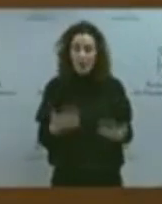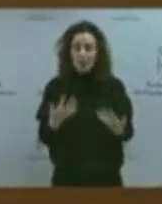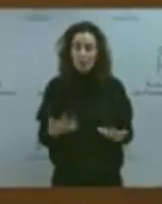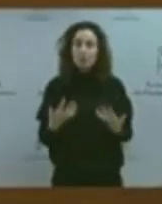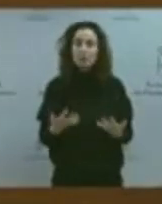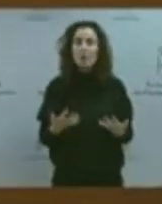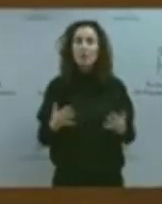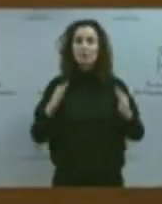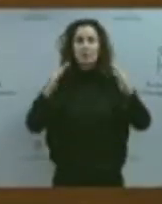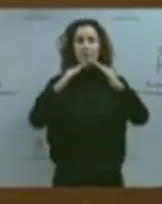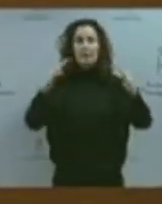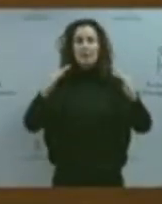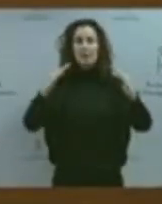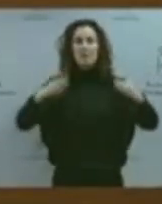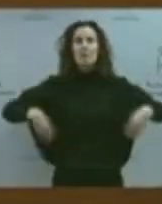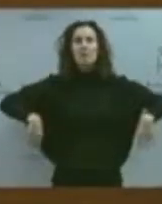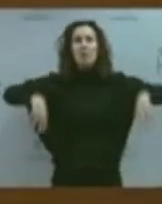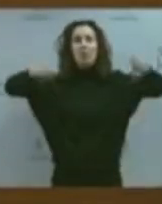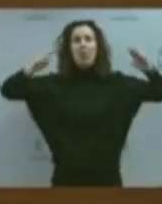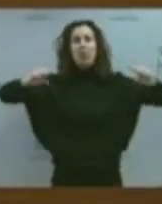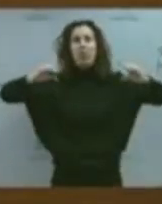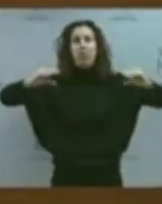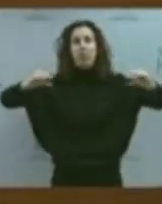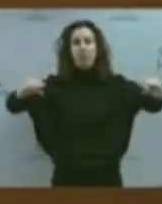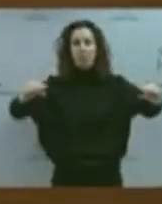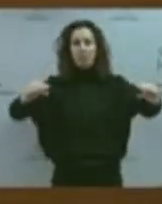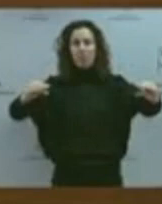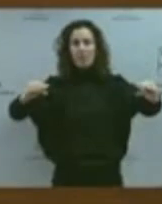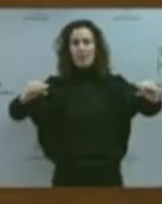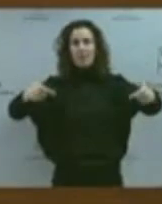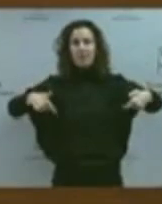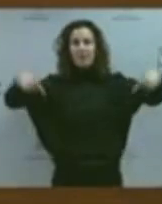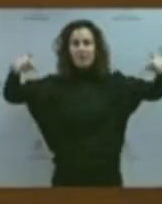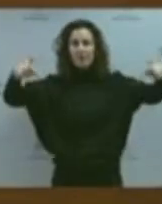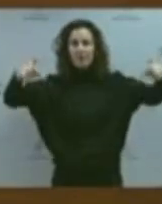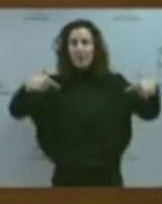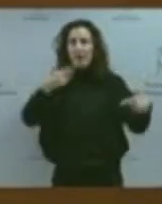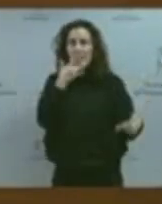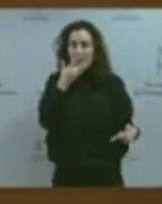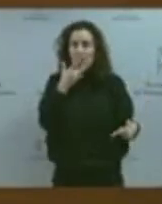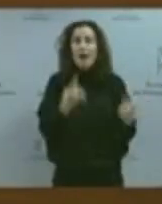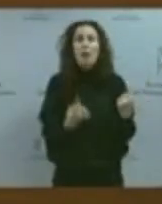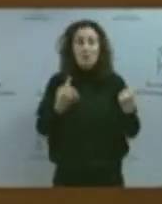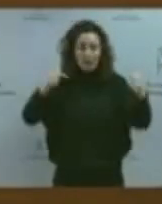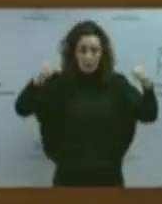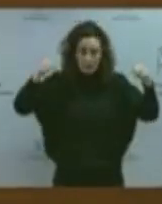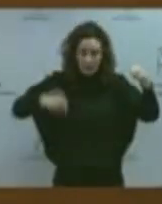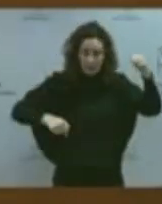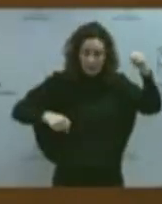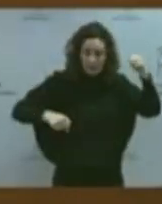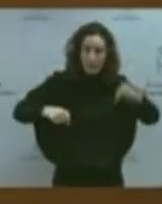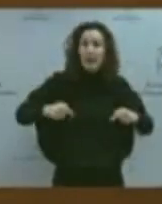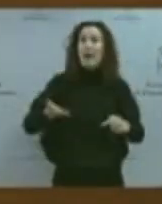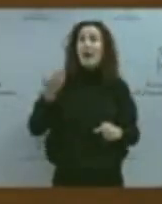espuma aislante que hace que las goteras, sí, hay alguna gotera, pero ayer yo lo que vi solamente había una, pero